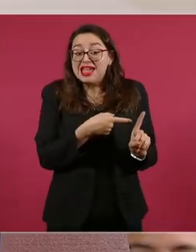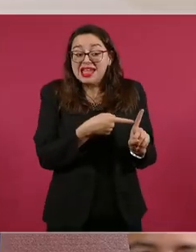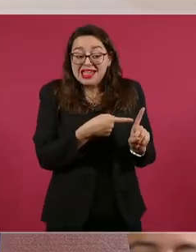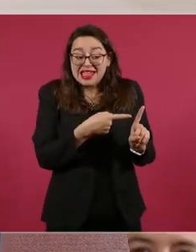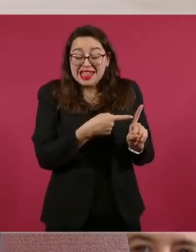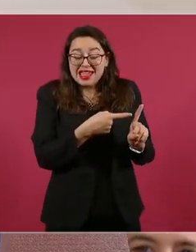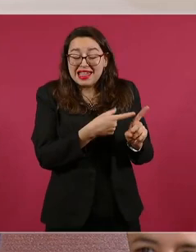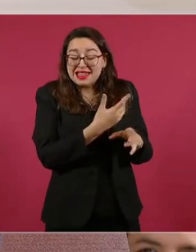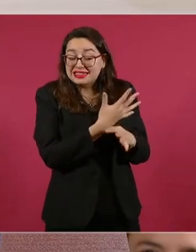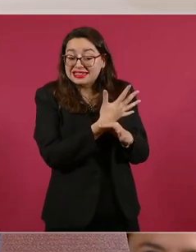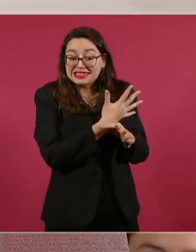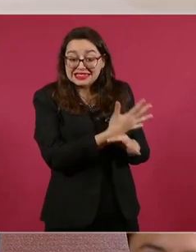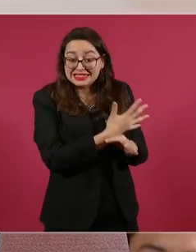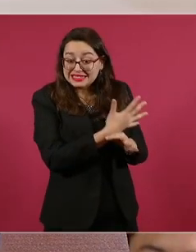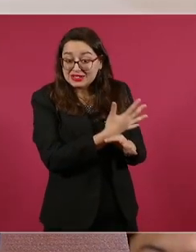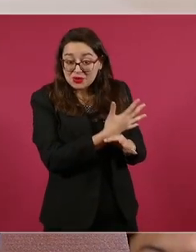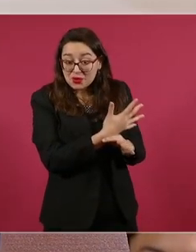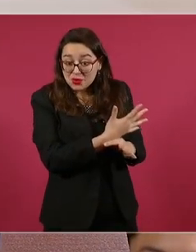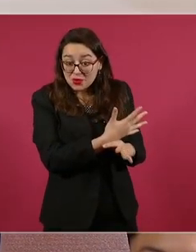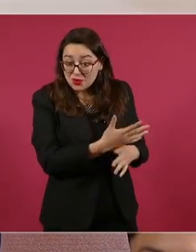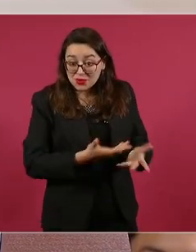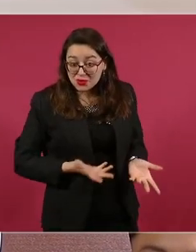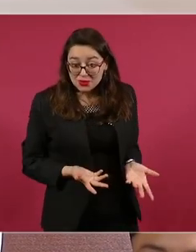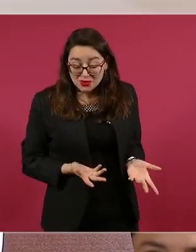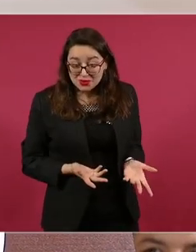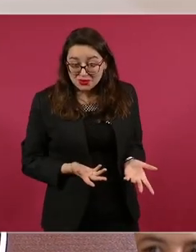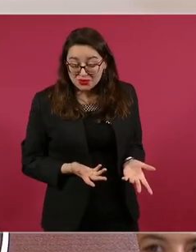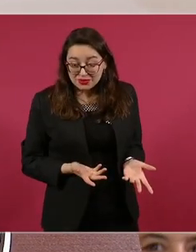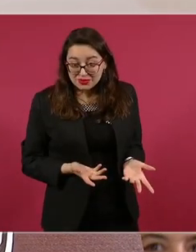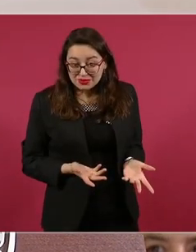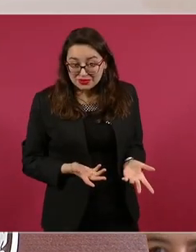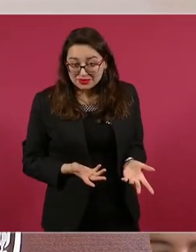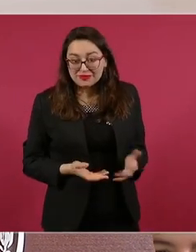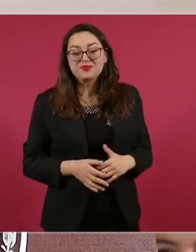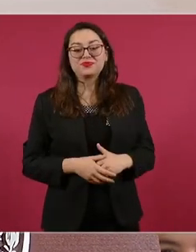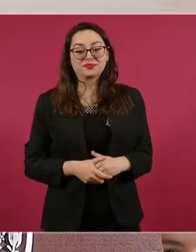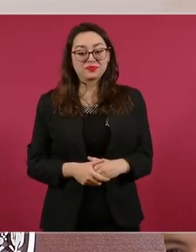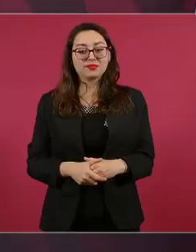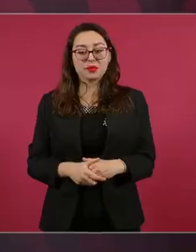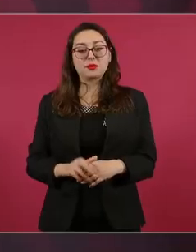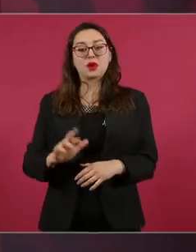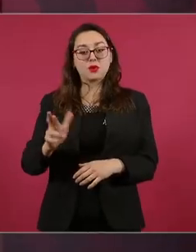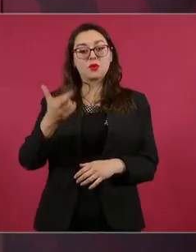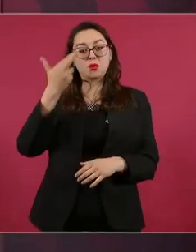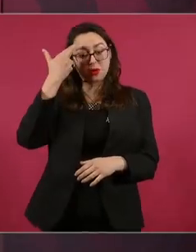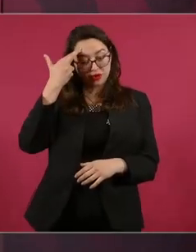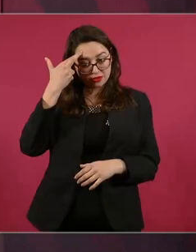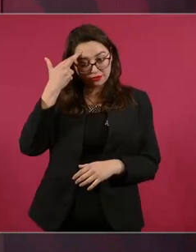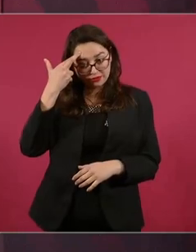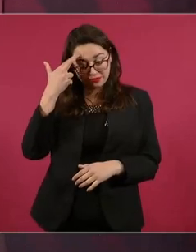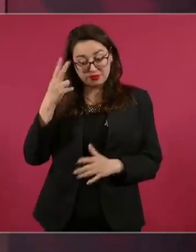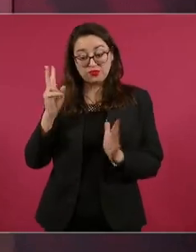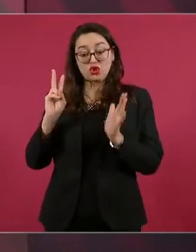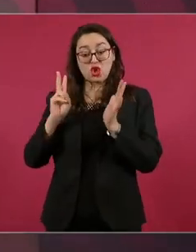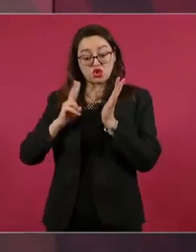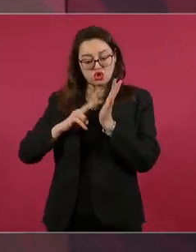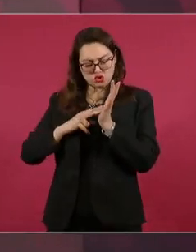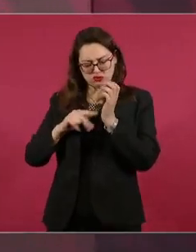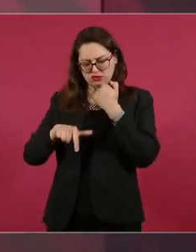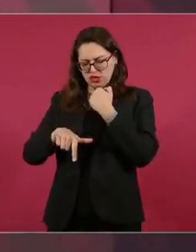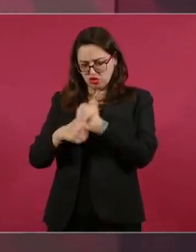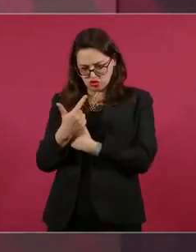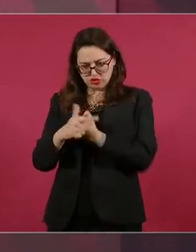Cuando nosotros denunciamos en esa campaña que habían rebasado los